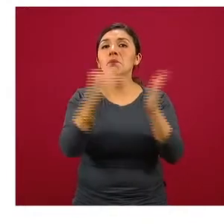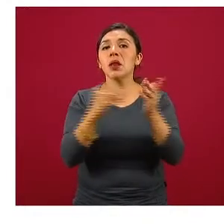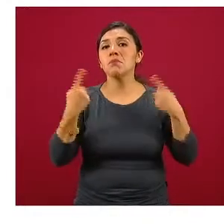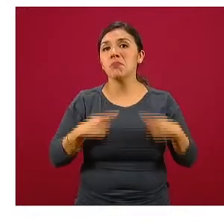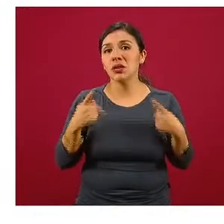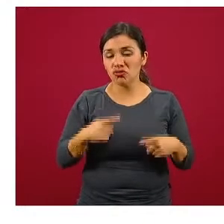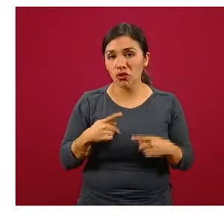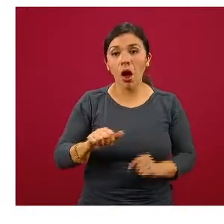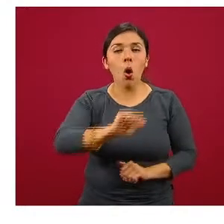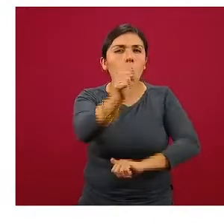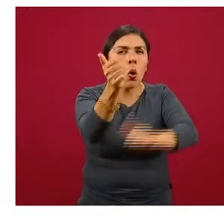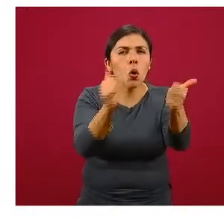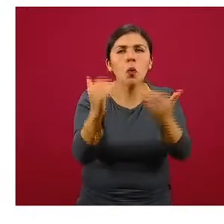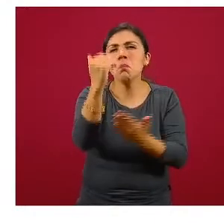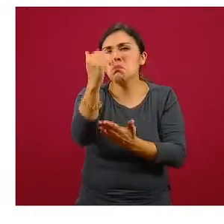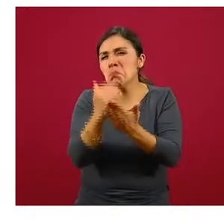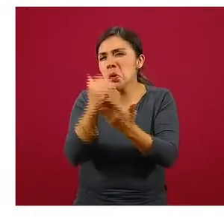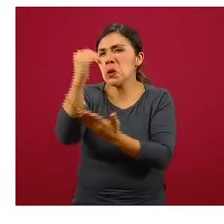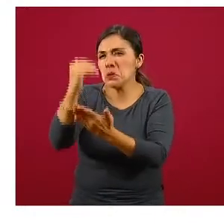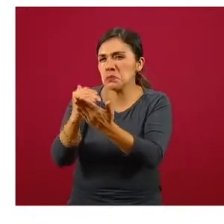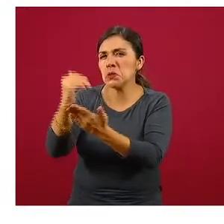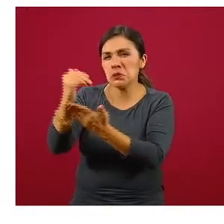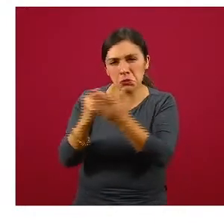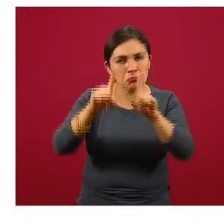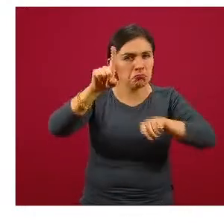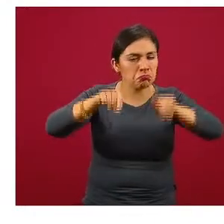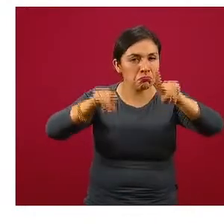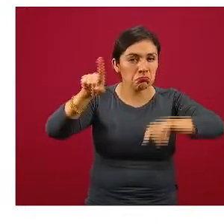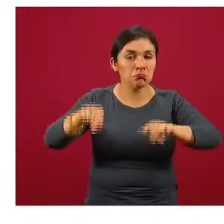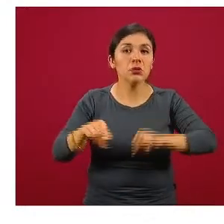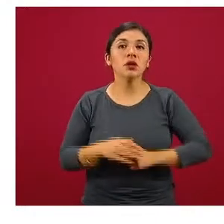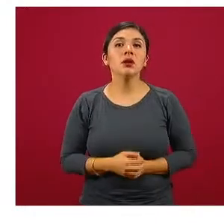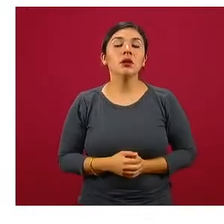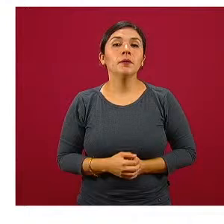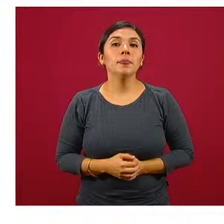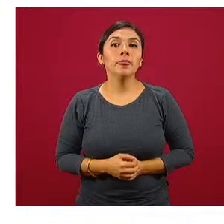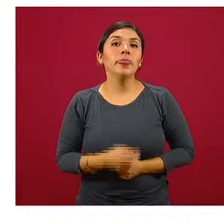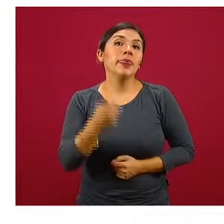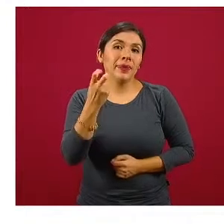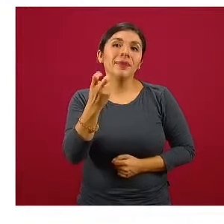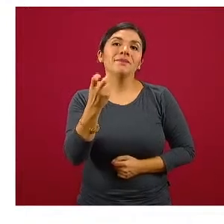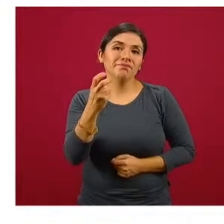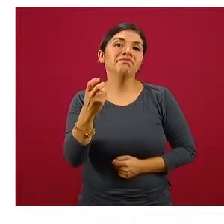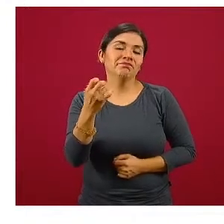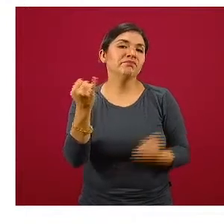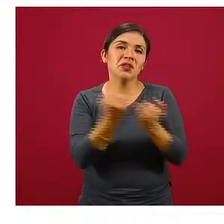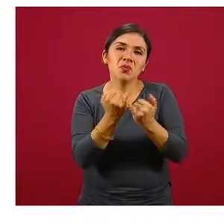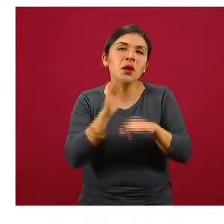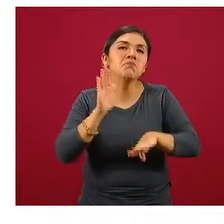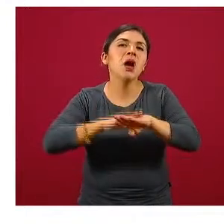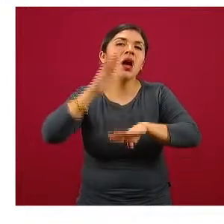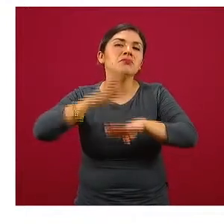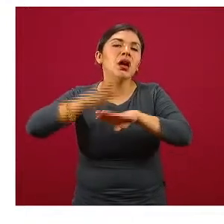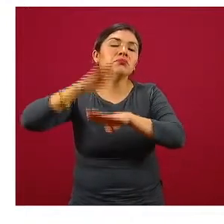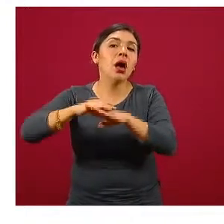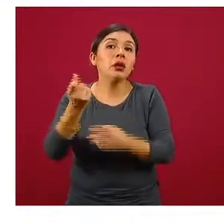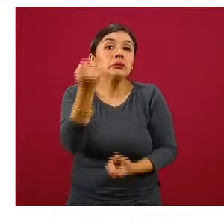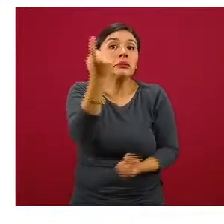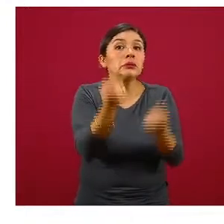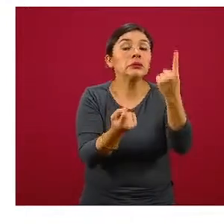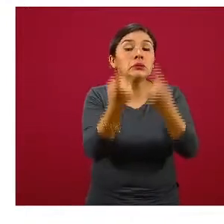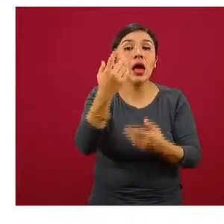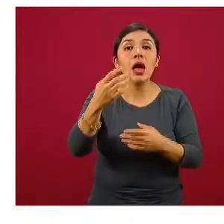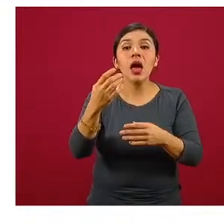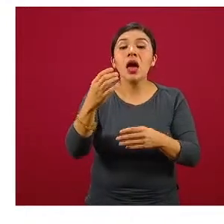habitantes. Los demás tienen menos de esa escala, y bueno, esto va incrementándose también en la medida que los casos en los